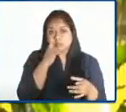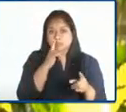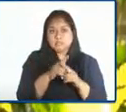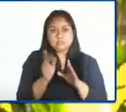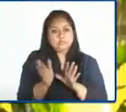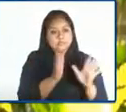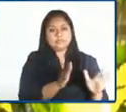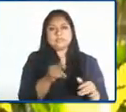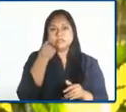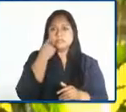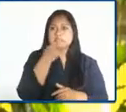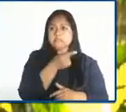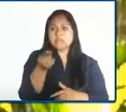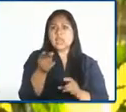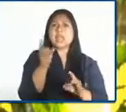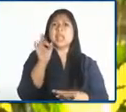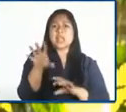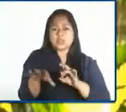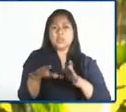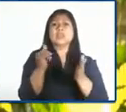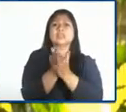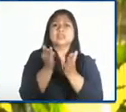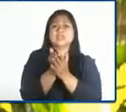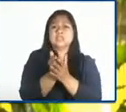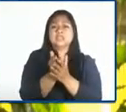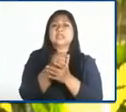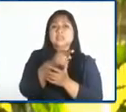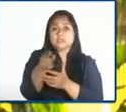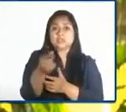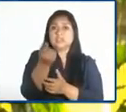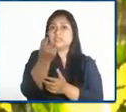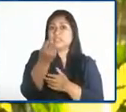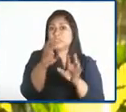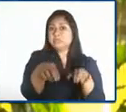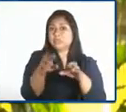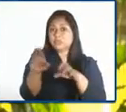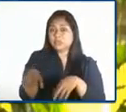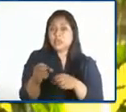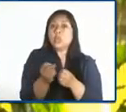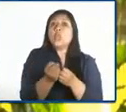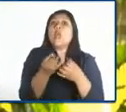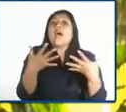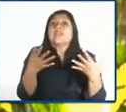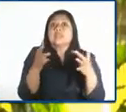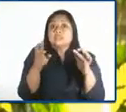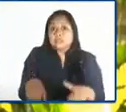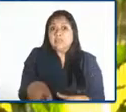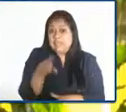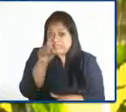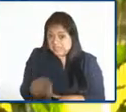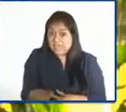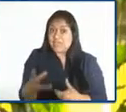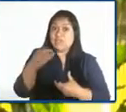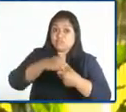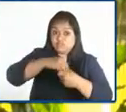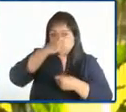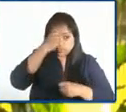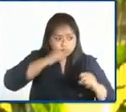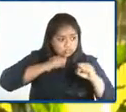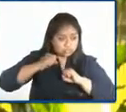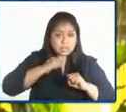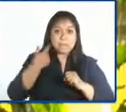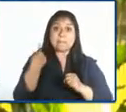instituciones tienen falta de personal. ¿Cuál es el personal que ustedes tienen destinado para realmente velar por el acompañamiento de estos niños? pues